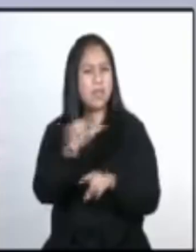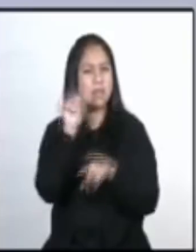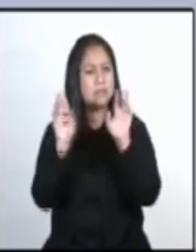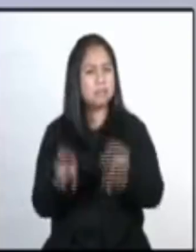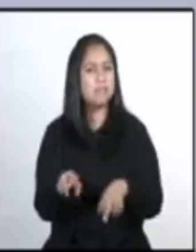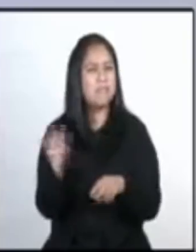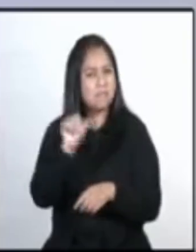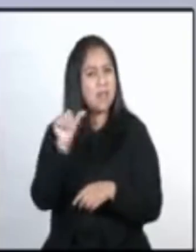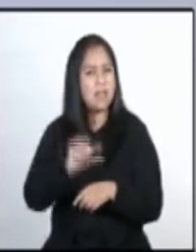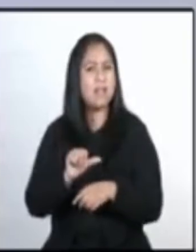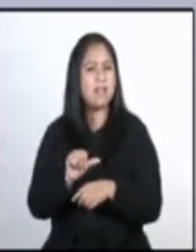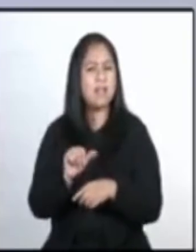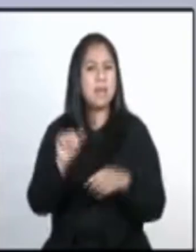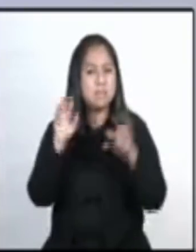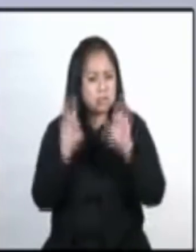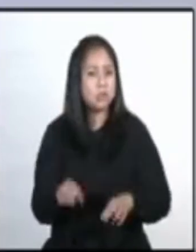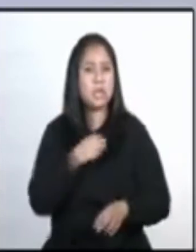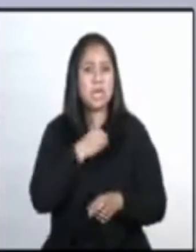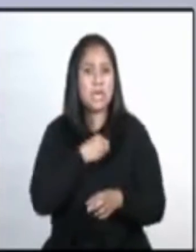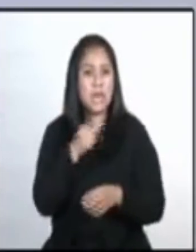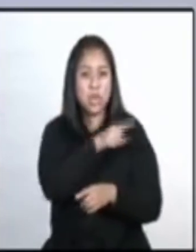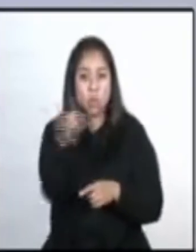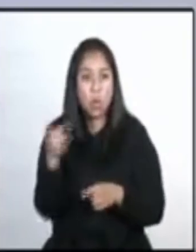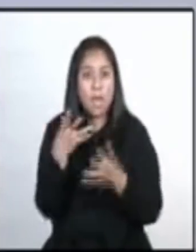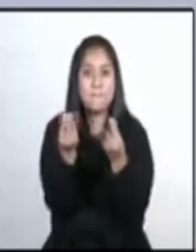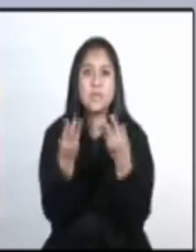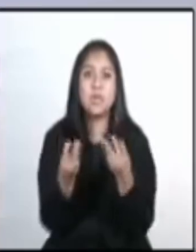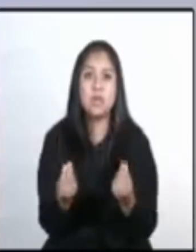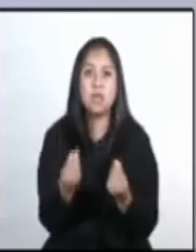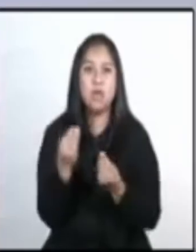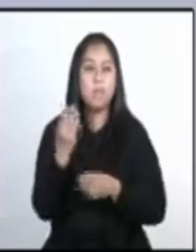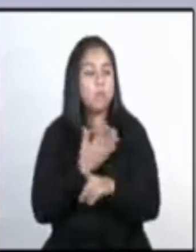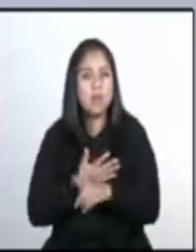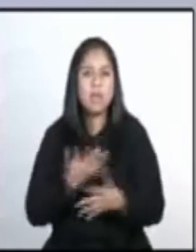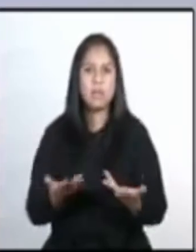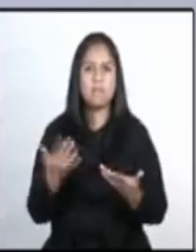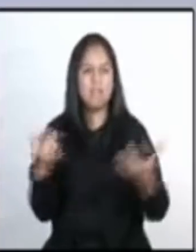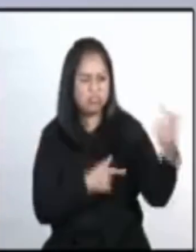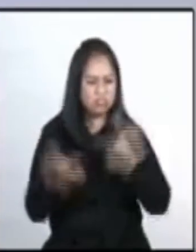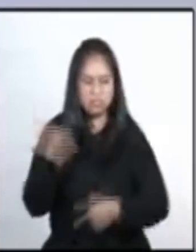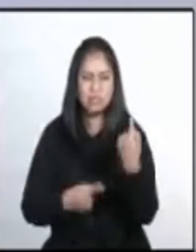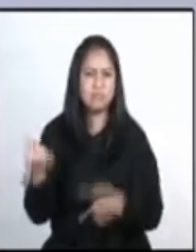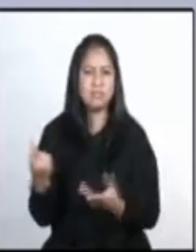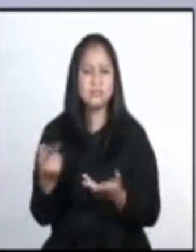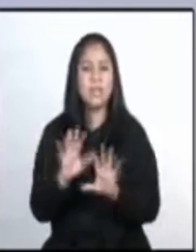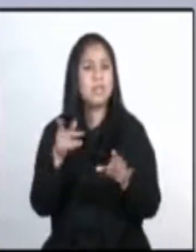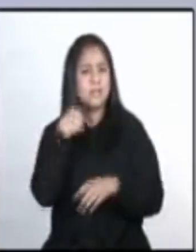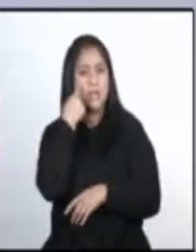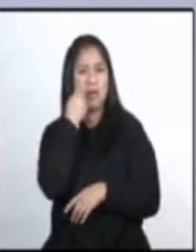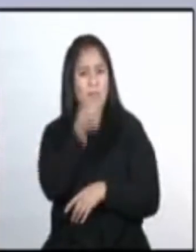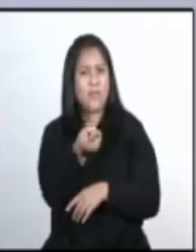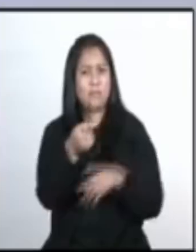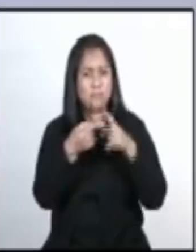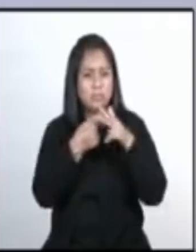malintencionada, gente que quiere crear pánico, caos. Ya lo vimos al inicio de esta